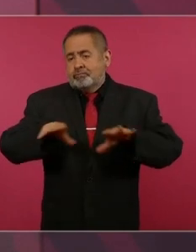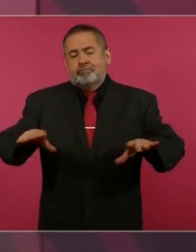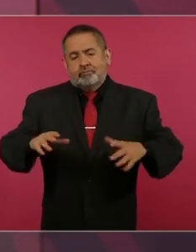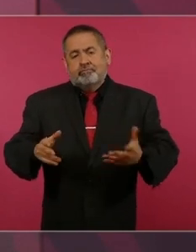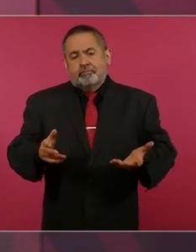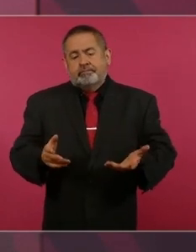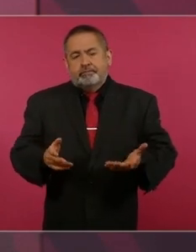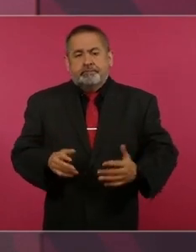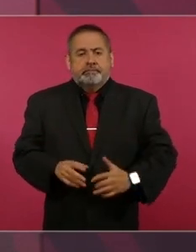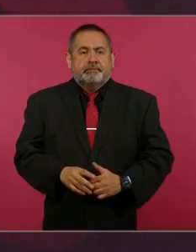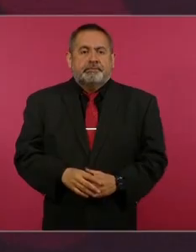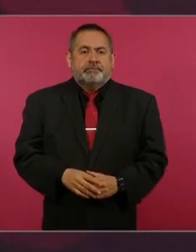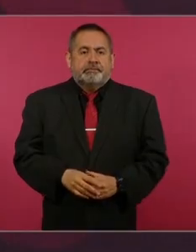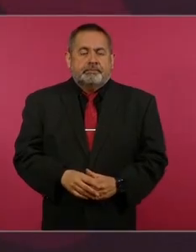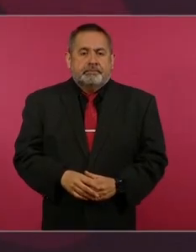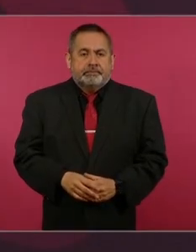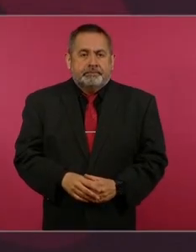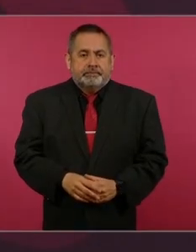porque